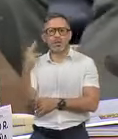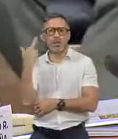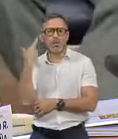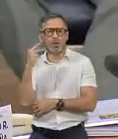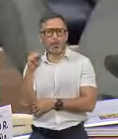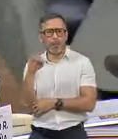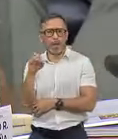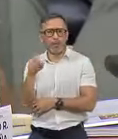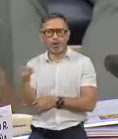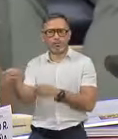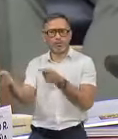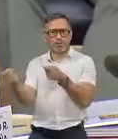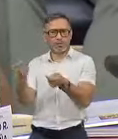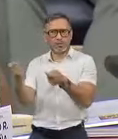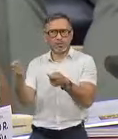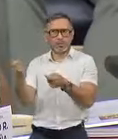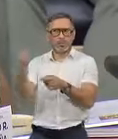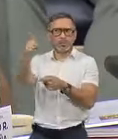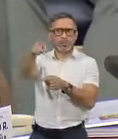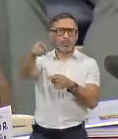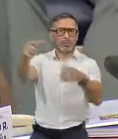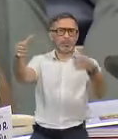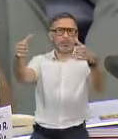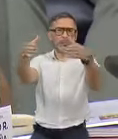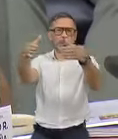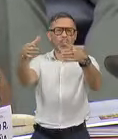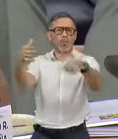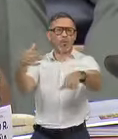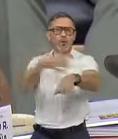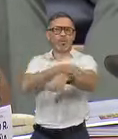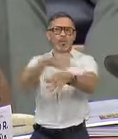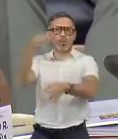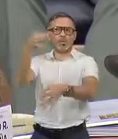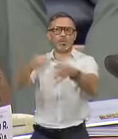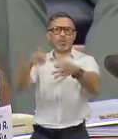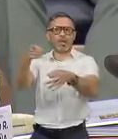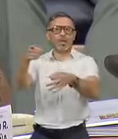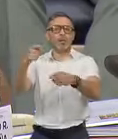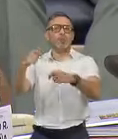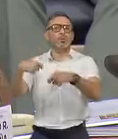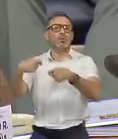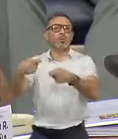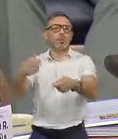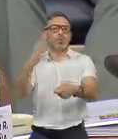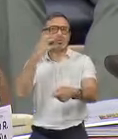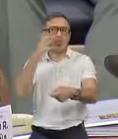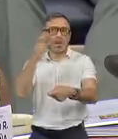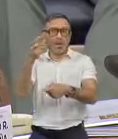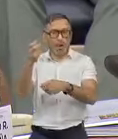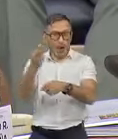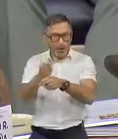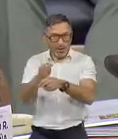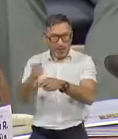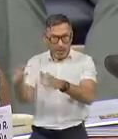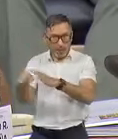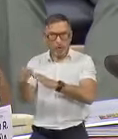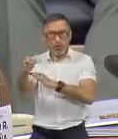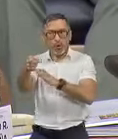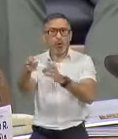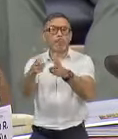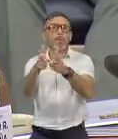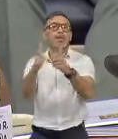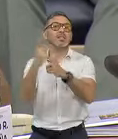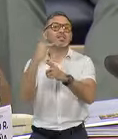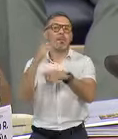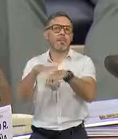poder judicial, que es el último reducto del conservadurismo y que es el partido más fuerte que tiene la oposición en este momento,